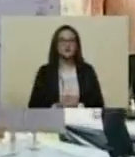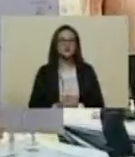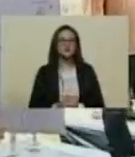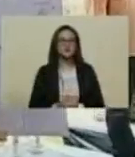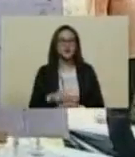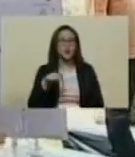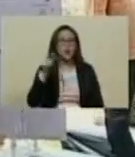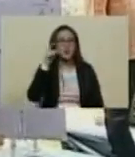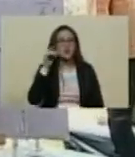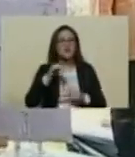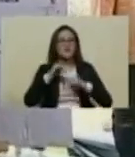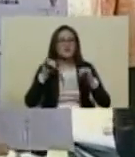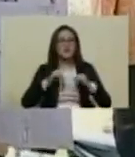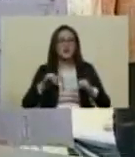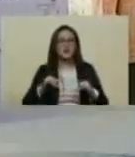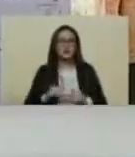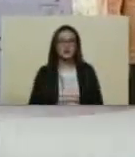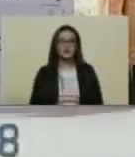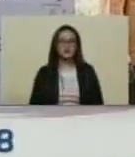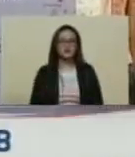Hoy un día feliz.